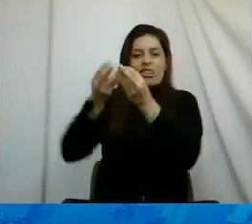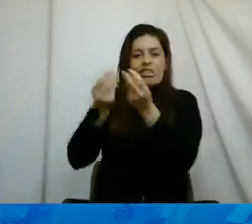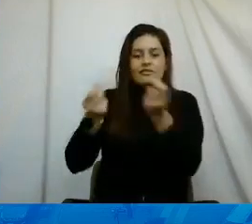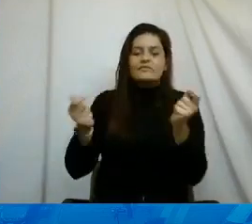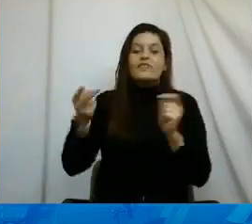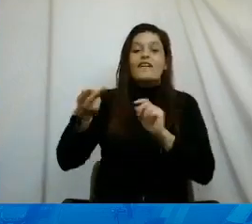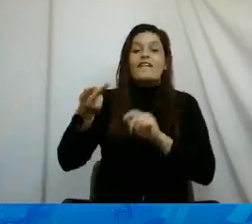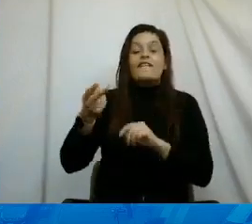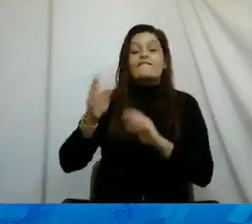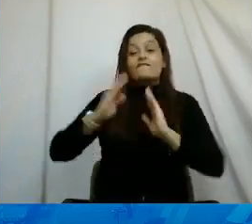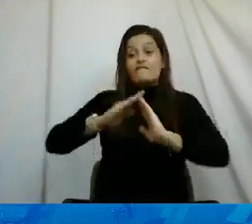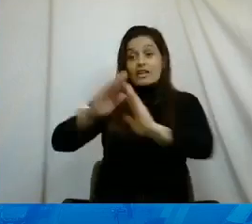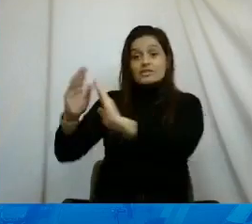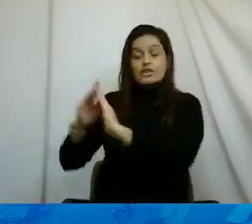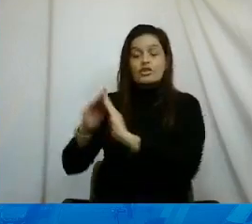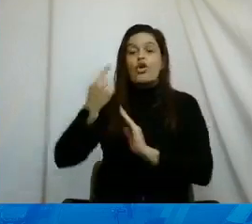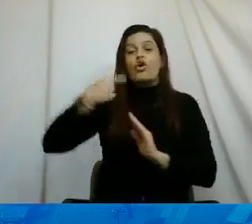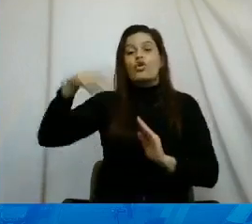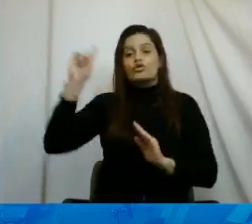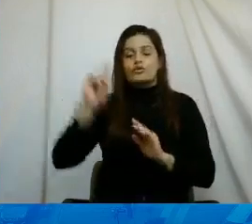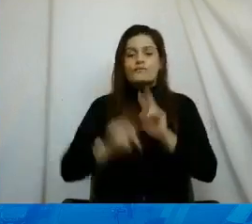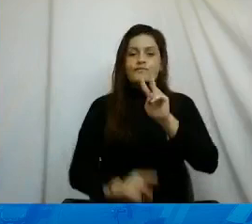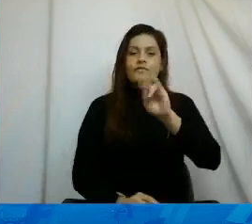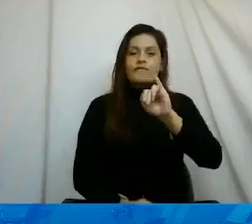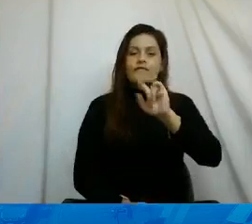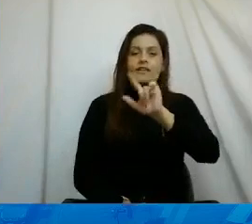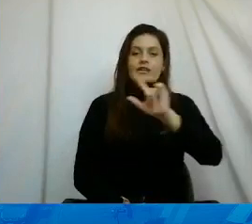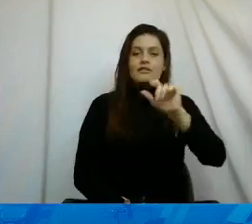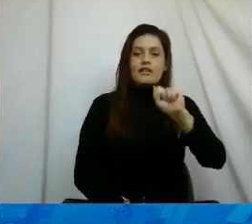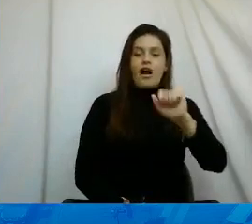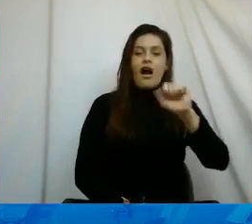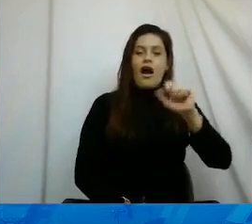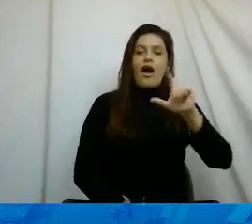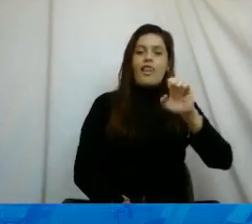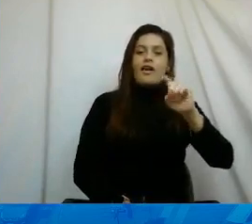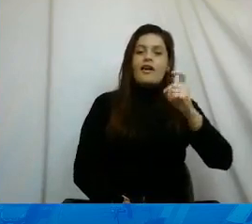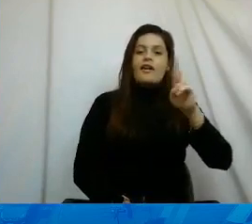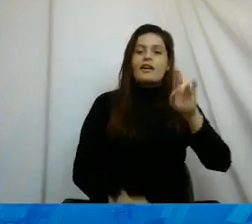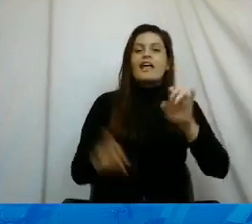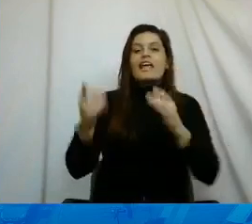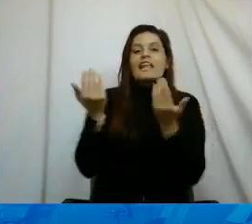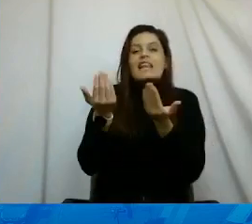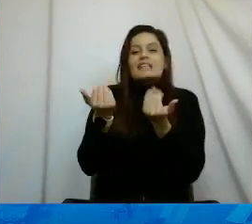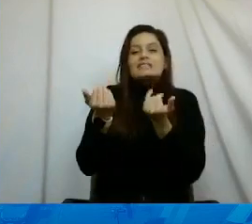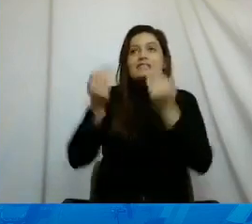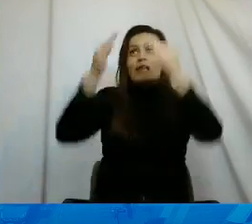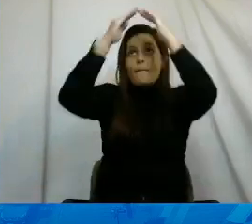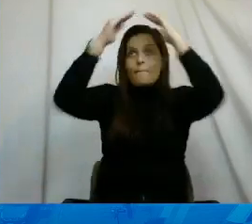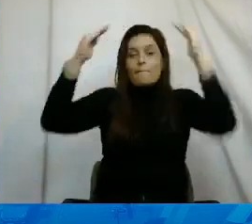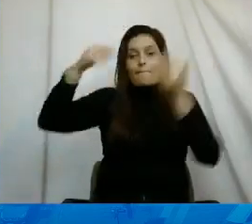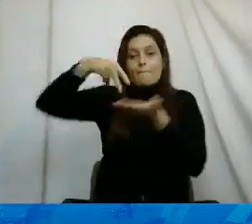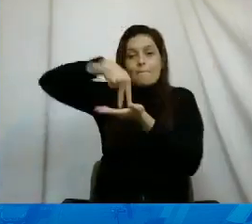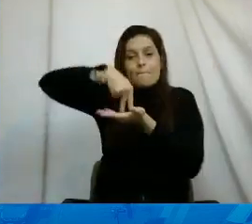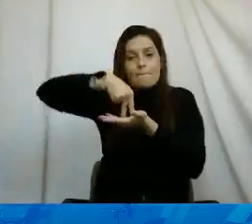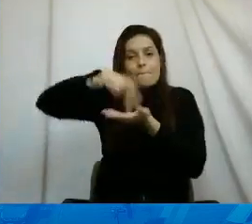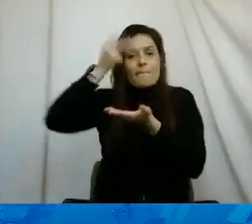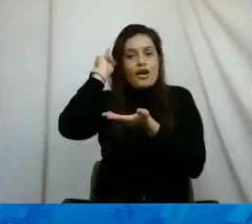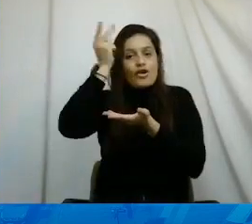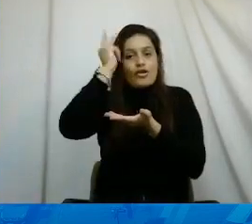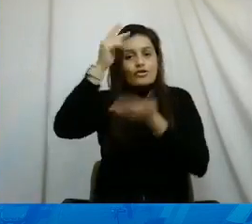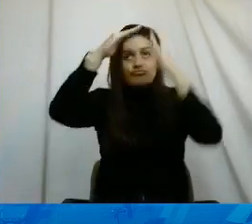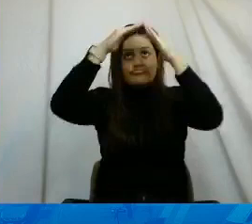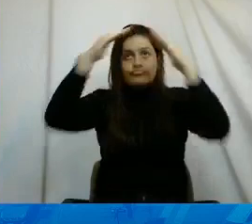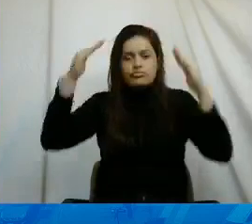vecinos de Villa Alegre también, alcaldesa, me consultan por un paradero que hace tiempo se entendía que